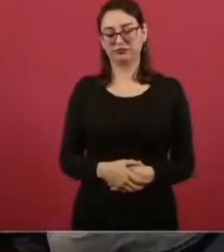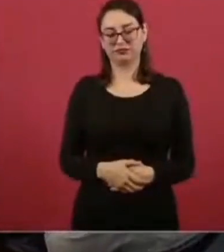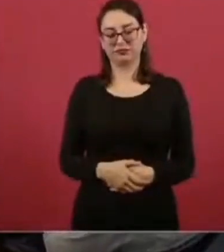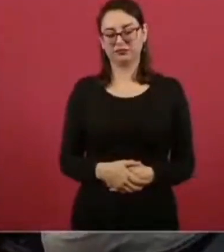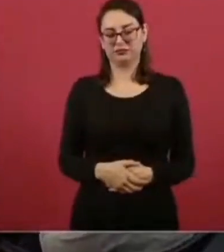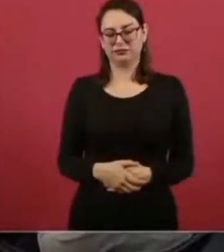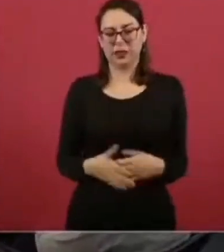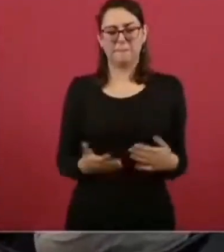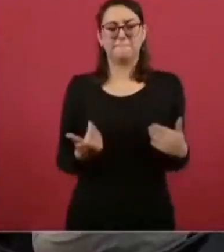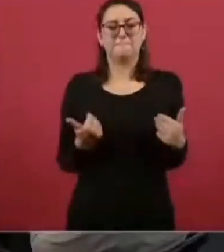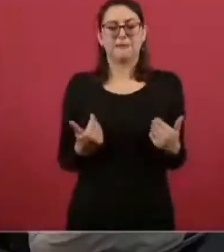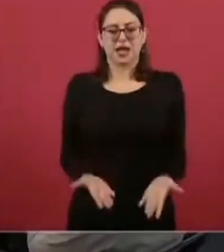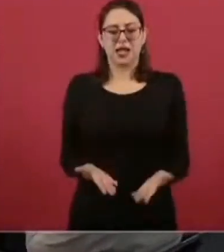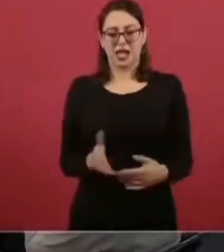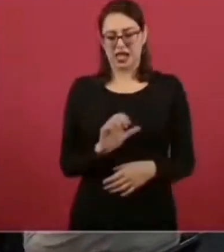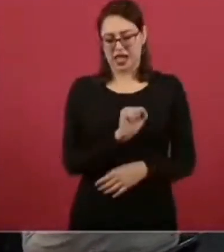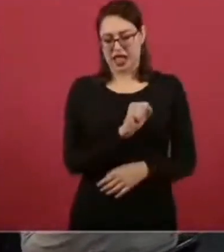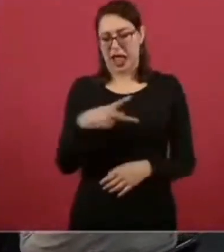de